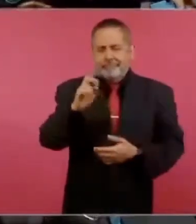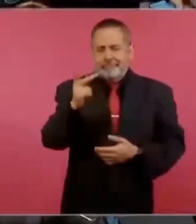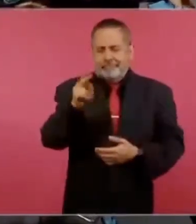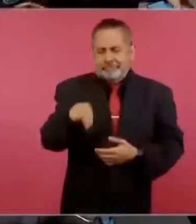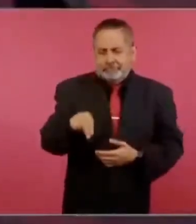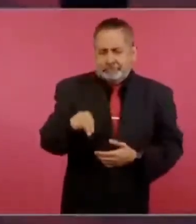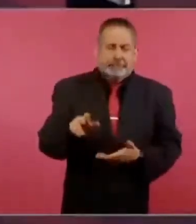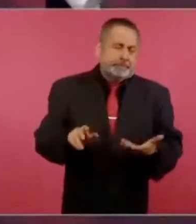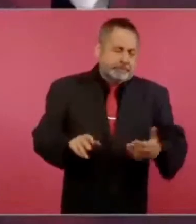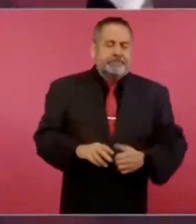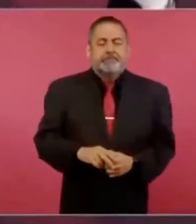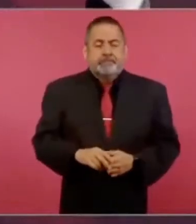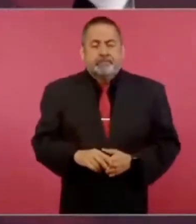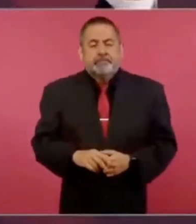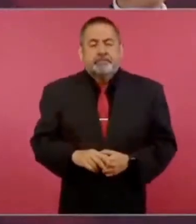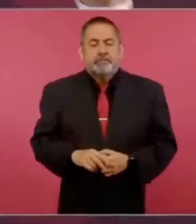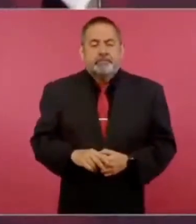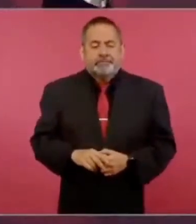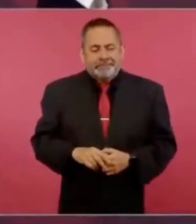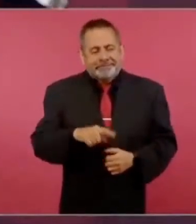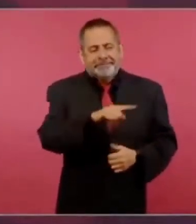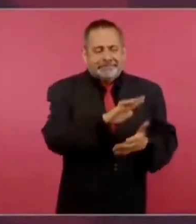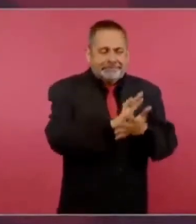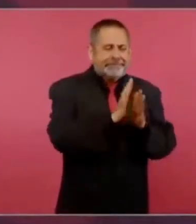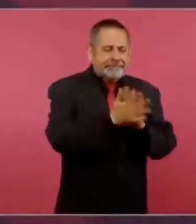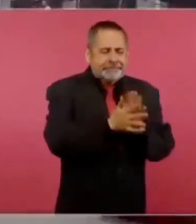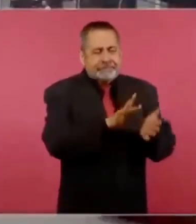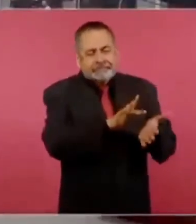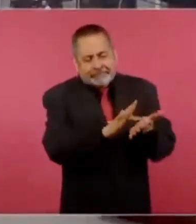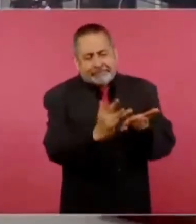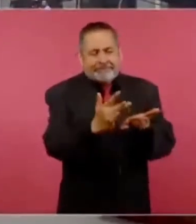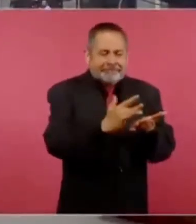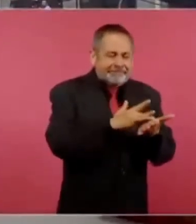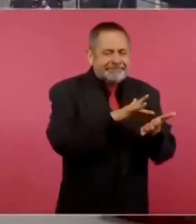Entonces, como ya venían haciendo ese